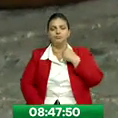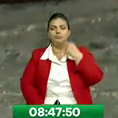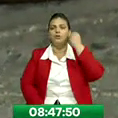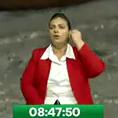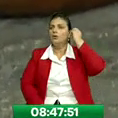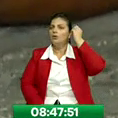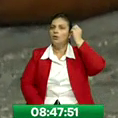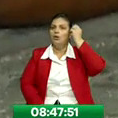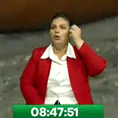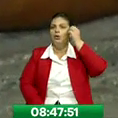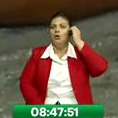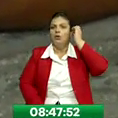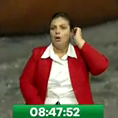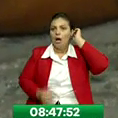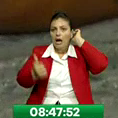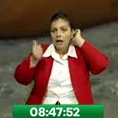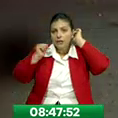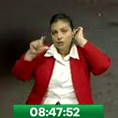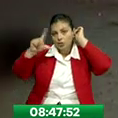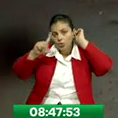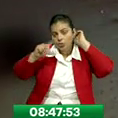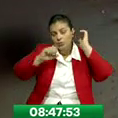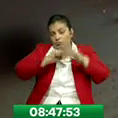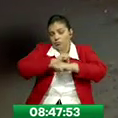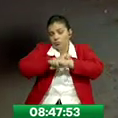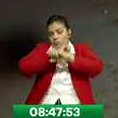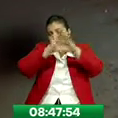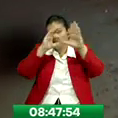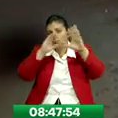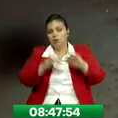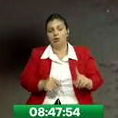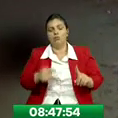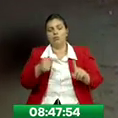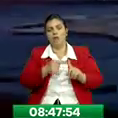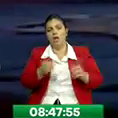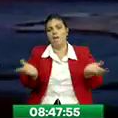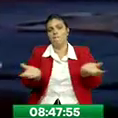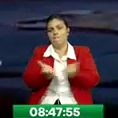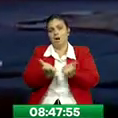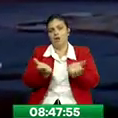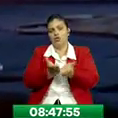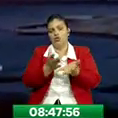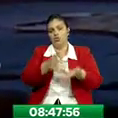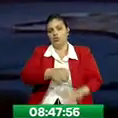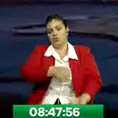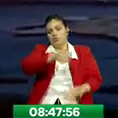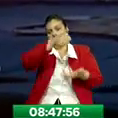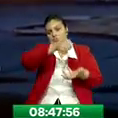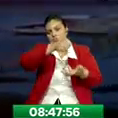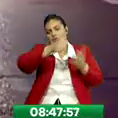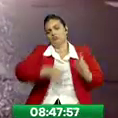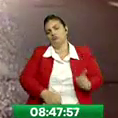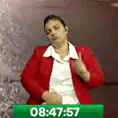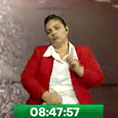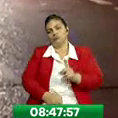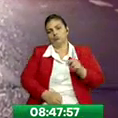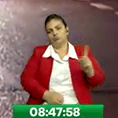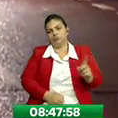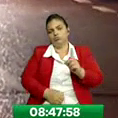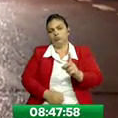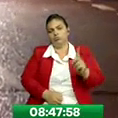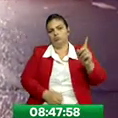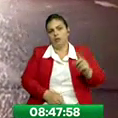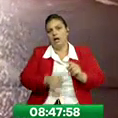suceso ocurrió durante la madrugada de este lunes. Paul Andrade, de 30 años, salió de su casa ubicada en las calles Febres Cordero y Avenida